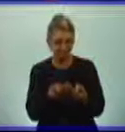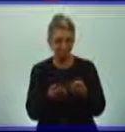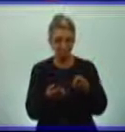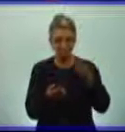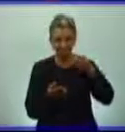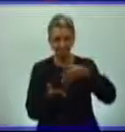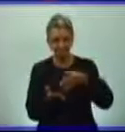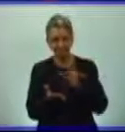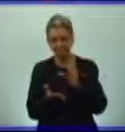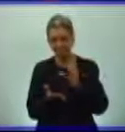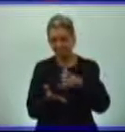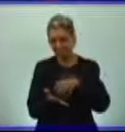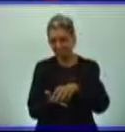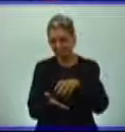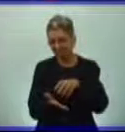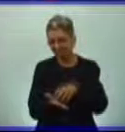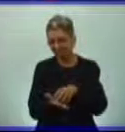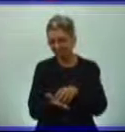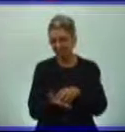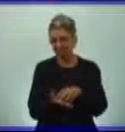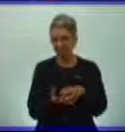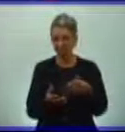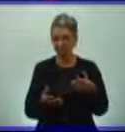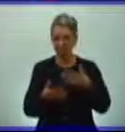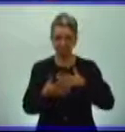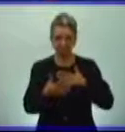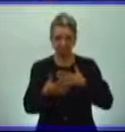lugares de interés que existan en su localidad.